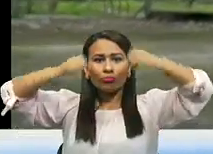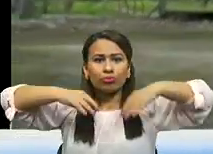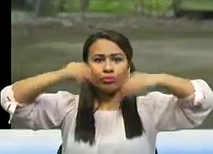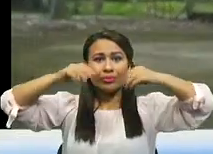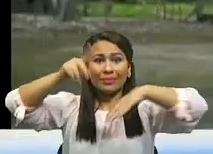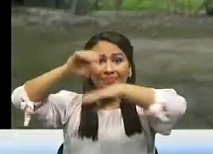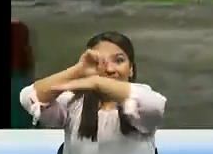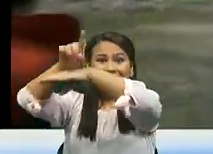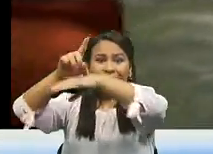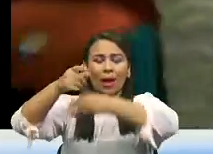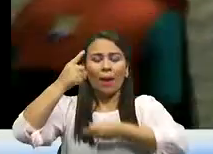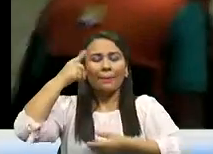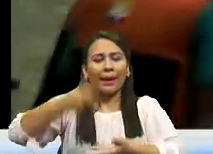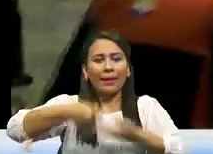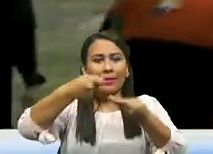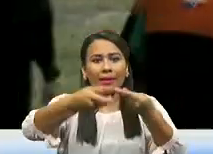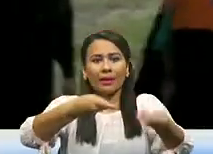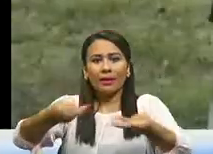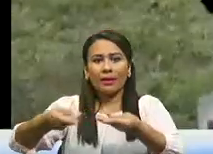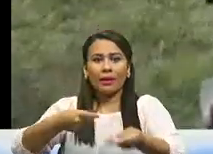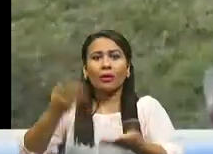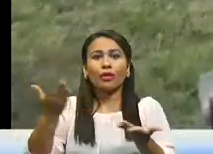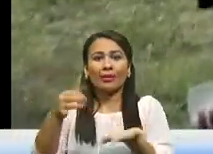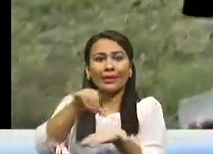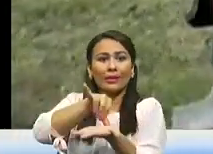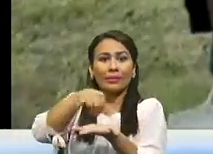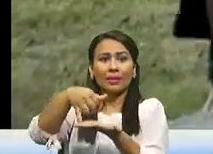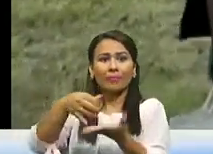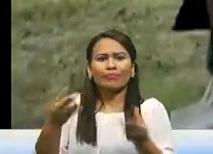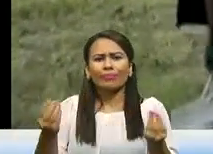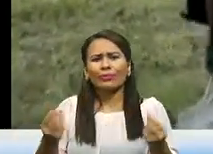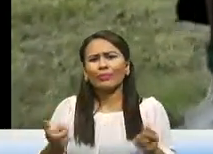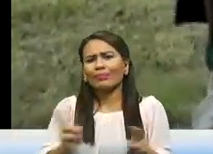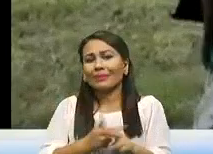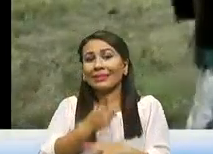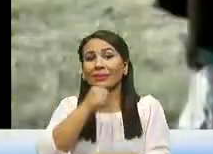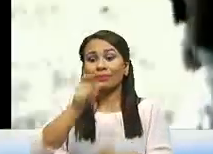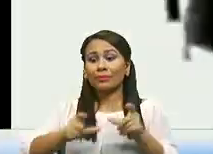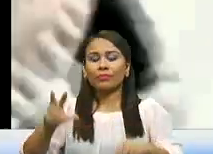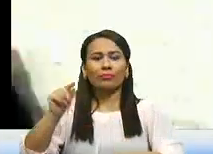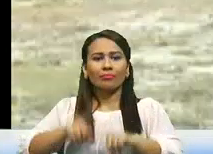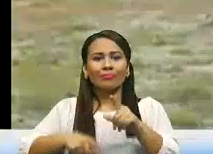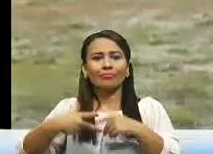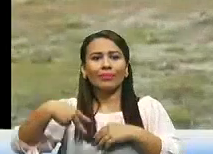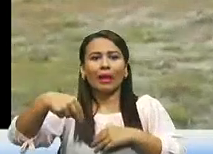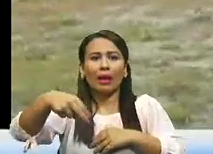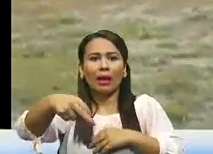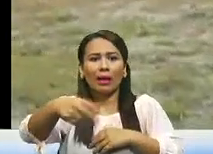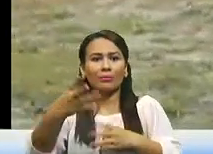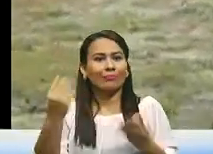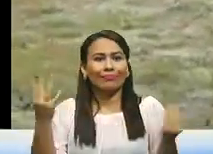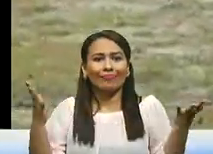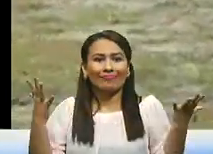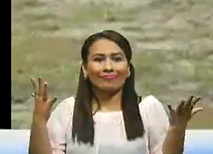y Las Peñas pertenecientes al cantón Ipijapa en Manabí. Sus habitantes no pueden salir del lugar.